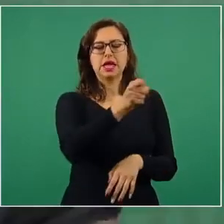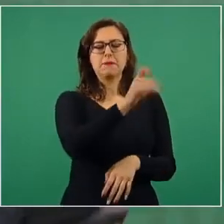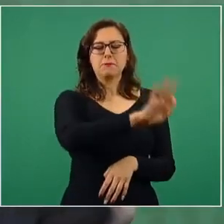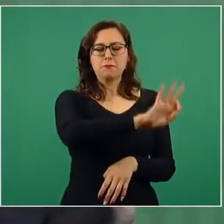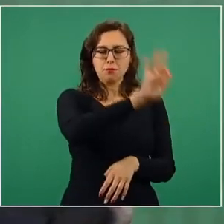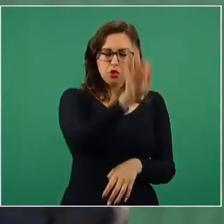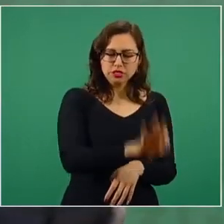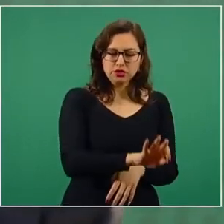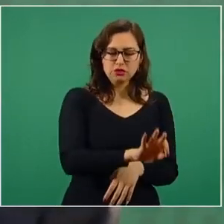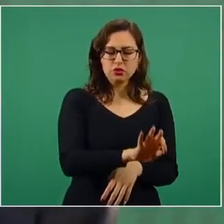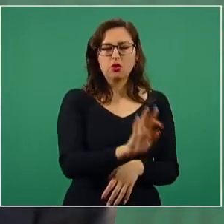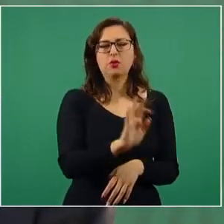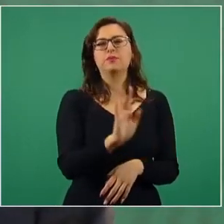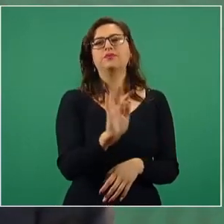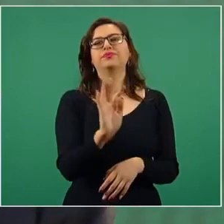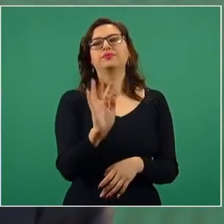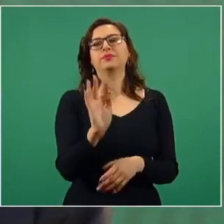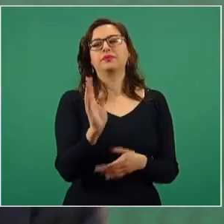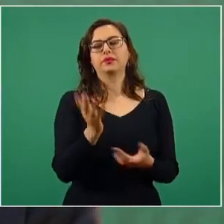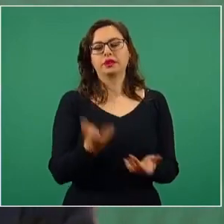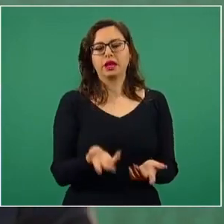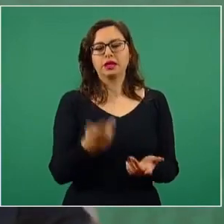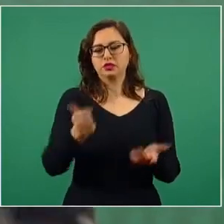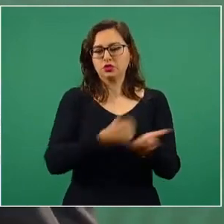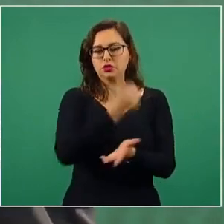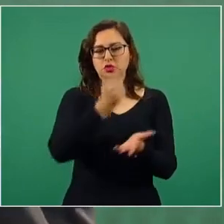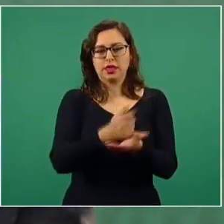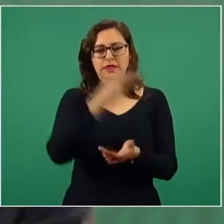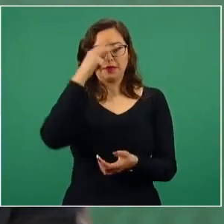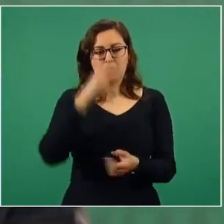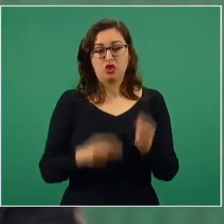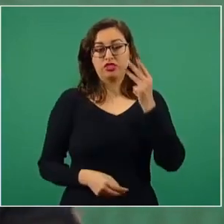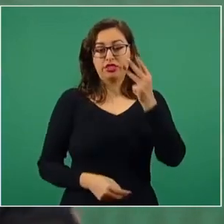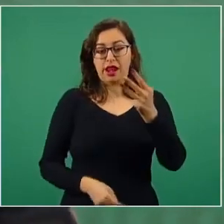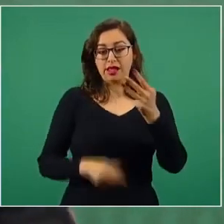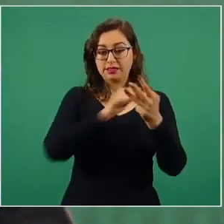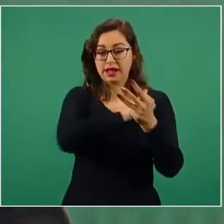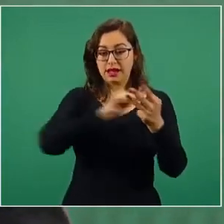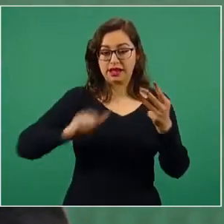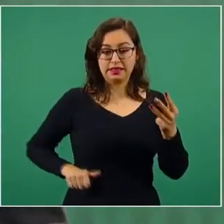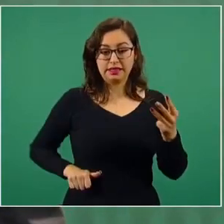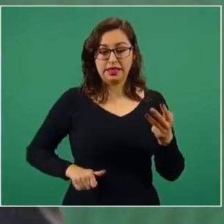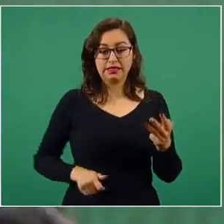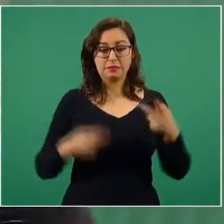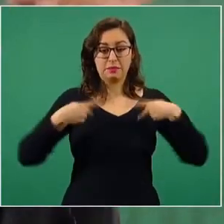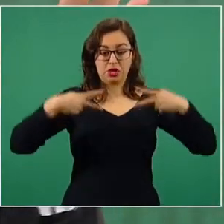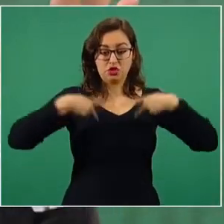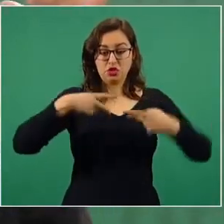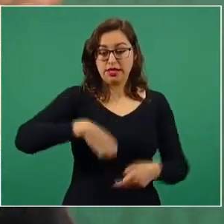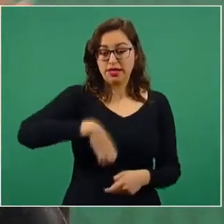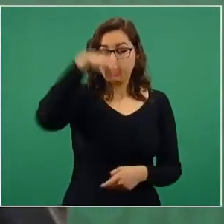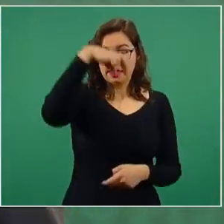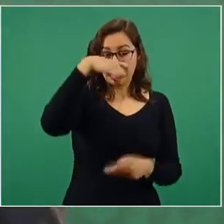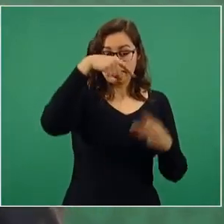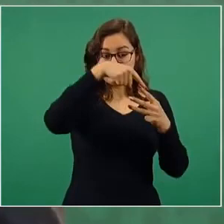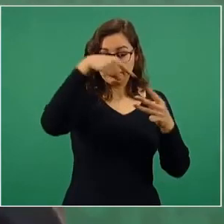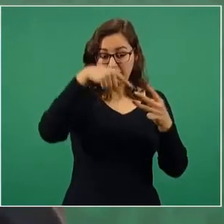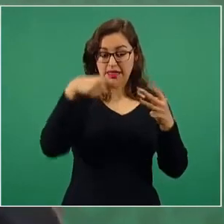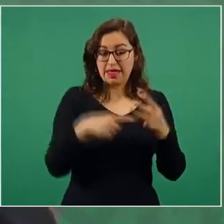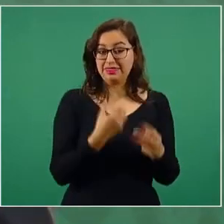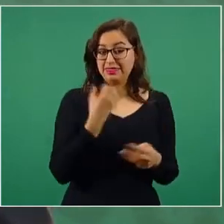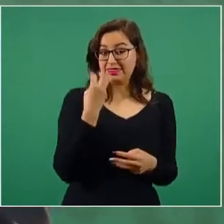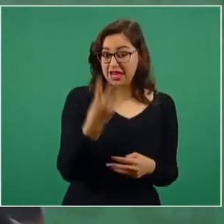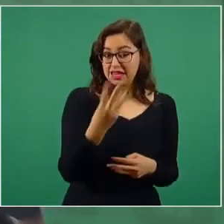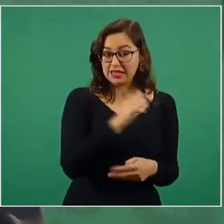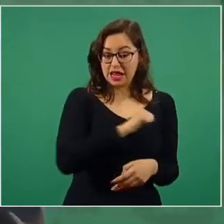se está haciendo en estos días. En el caso de la ciudad, en tres demarcaciones, se terminó al